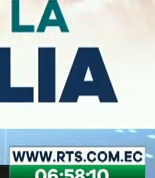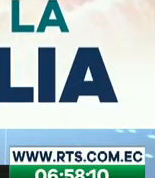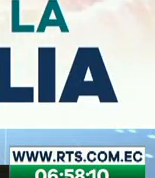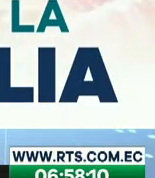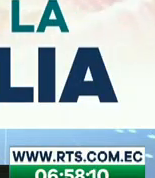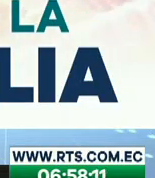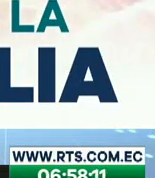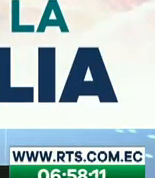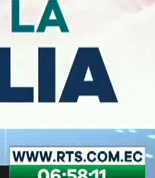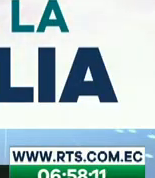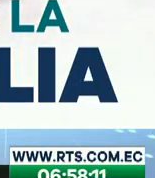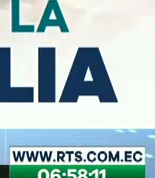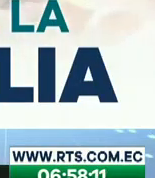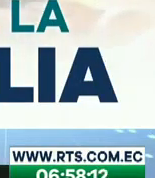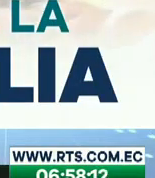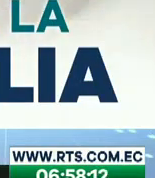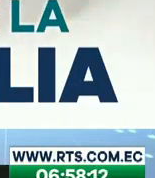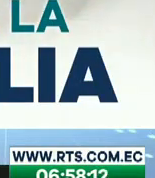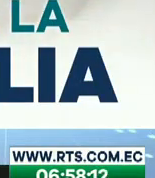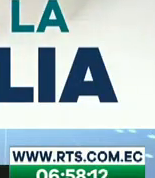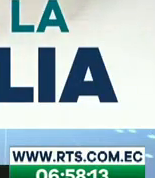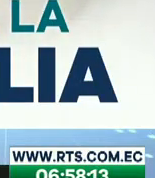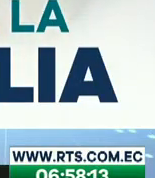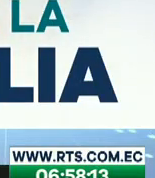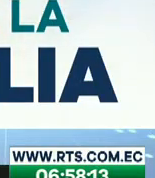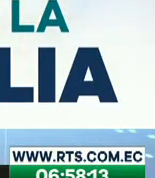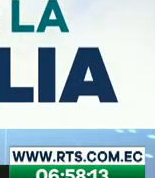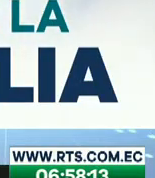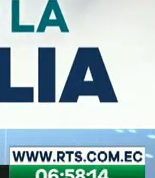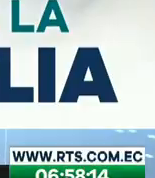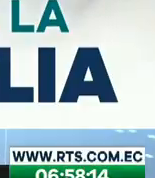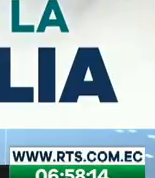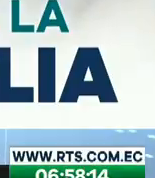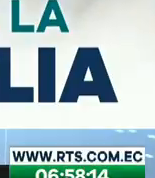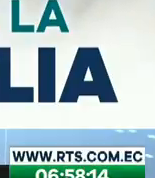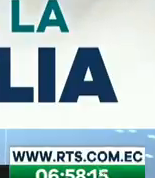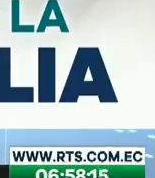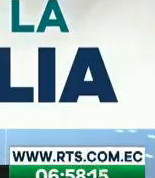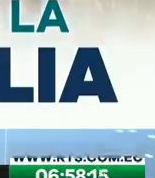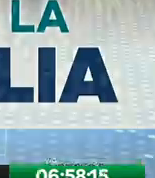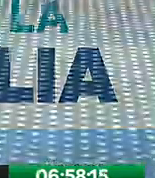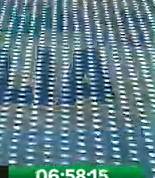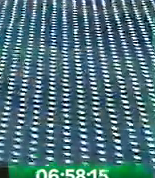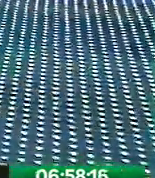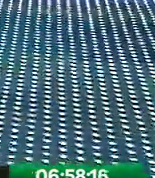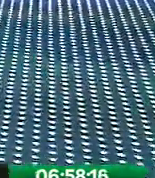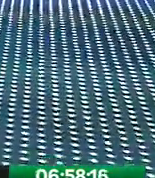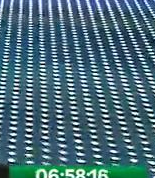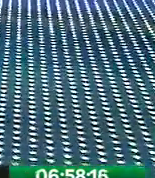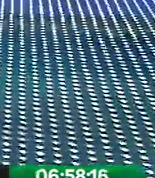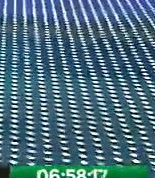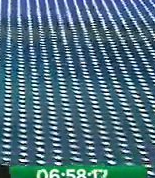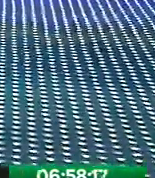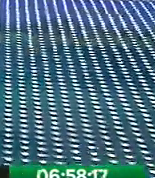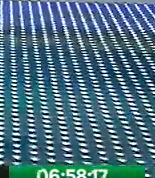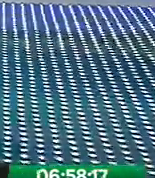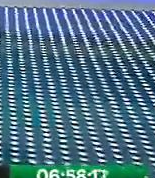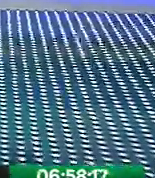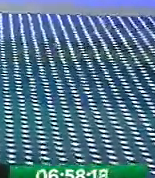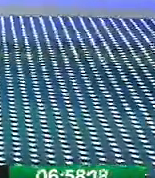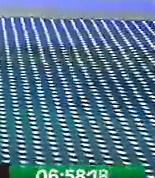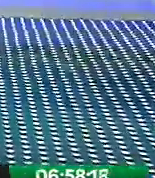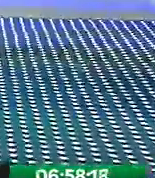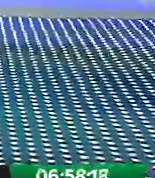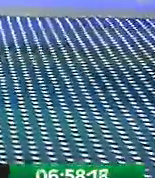pues de los valores que usted inculque a sus hijos en la familia dependerá su futuro. Y ahora vamos con el desarrollo de las informaciones. Presten